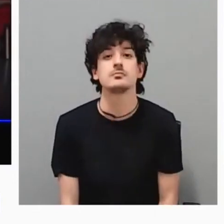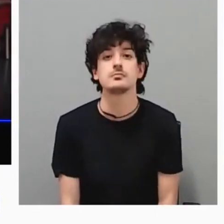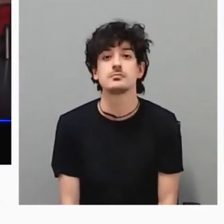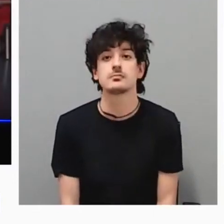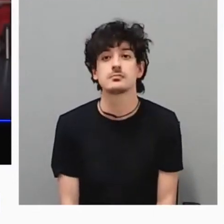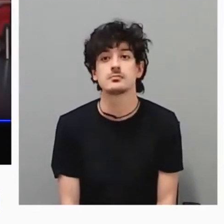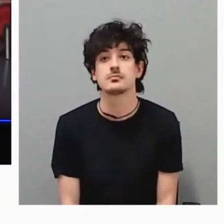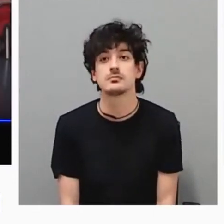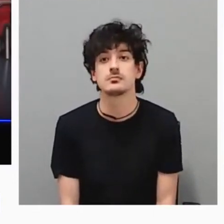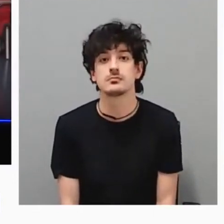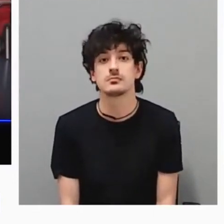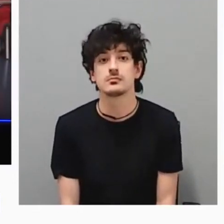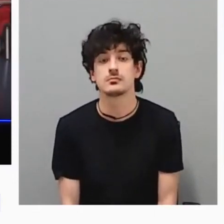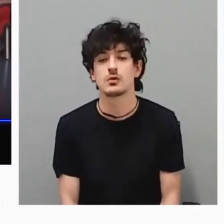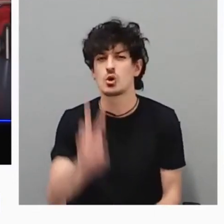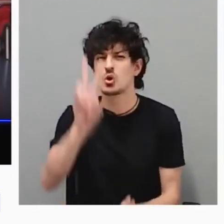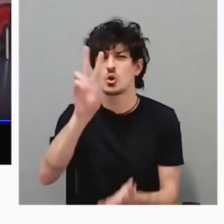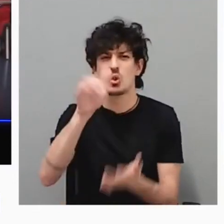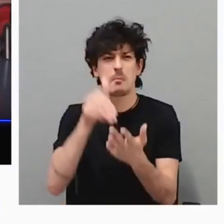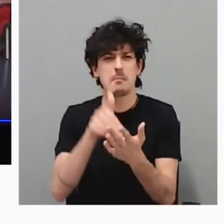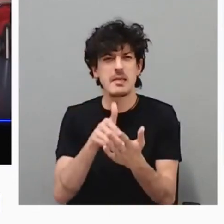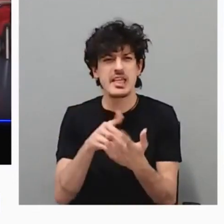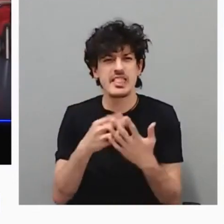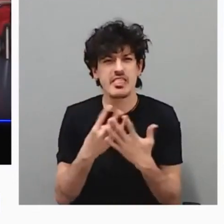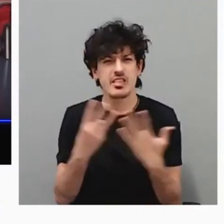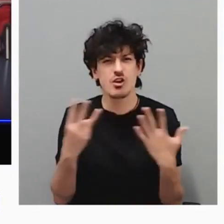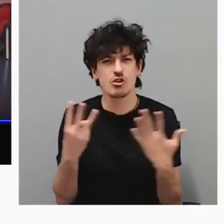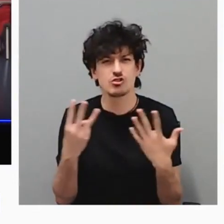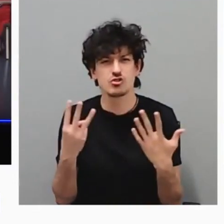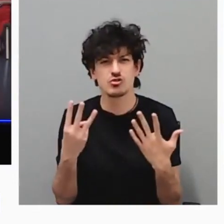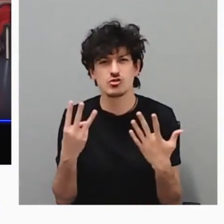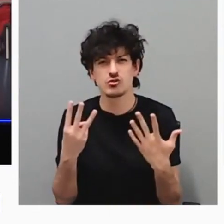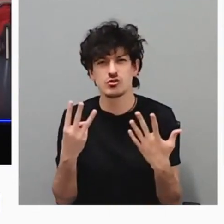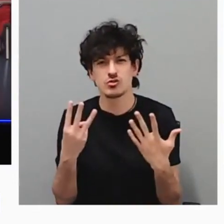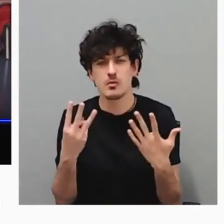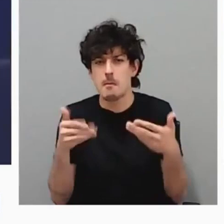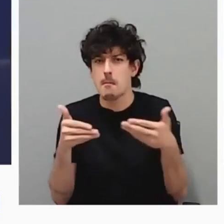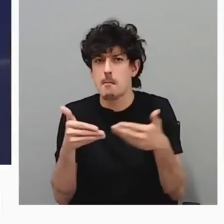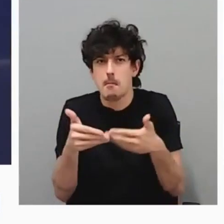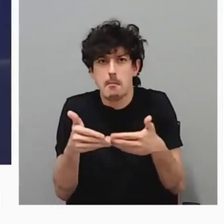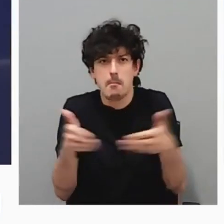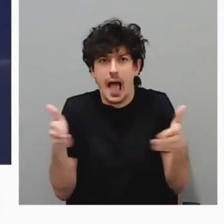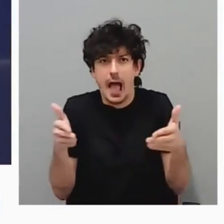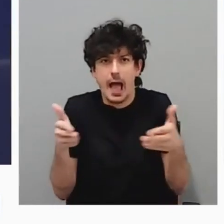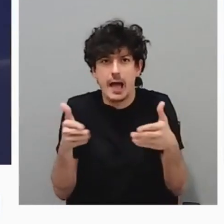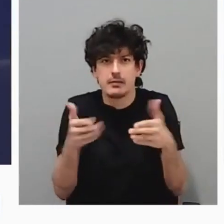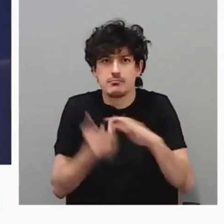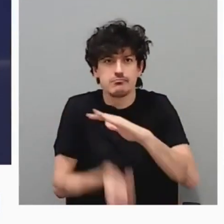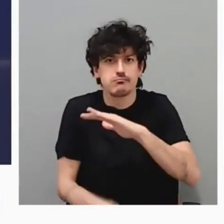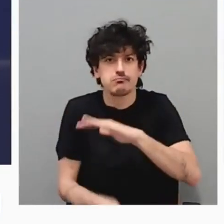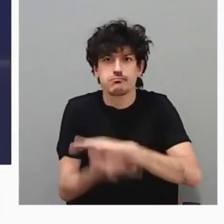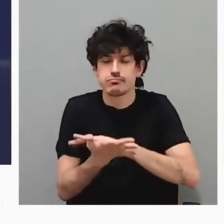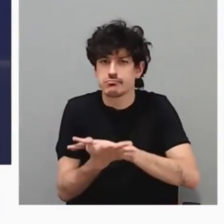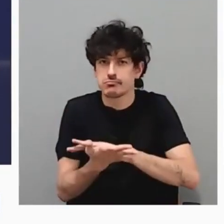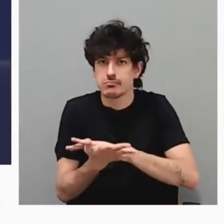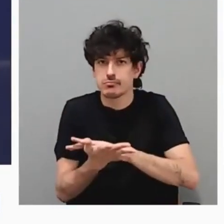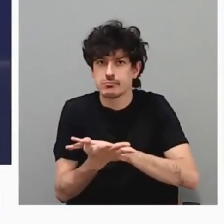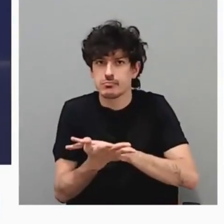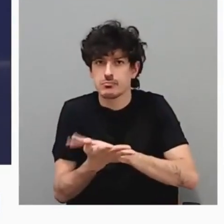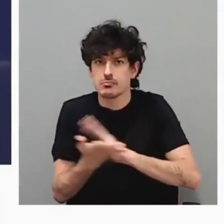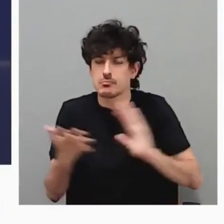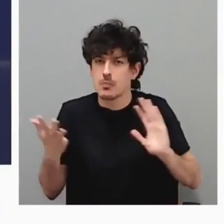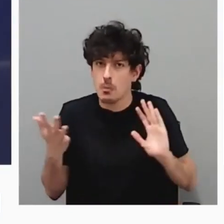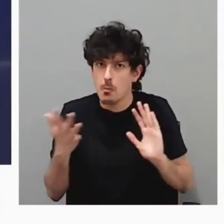Pues desde 2018 creamos este ecosistema abierto de innovación con mucha austeridad, siendo prudente, siendo